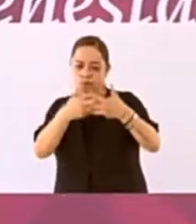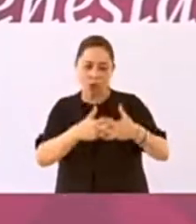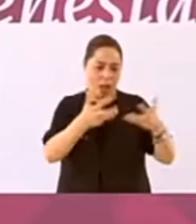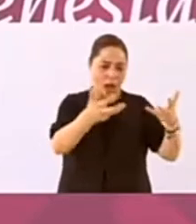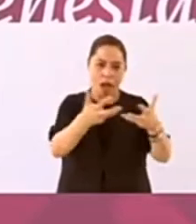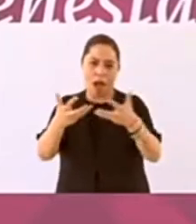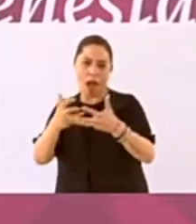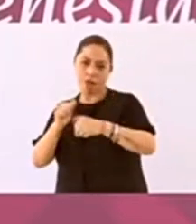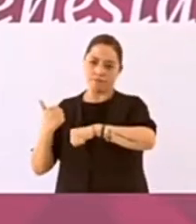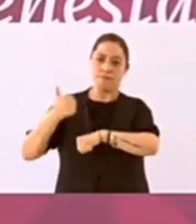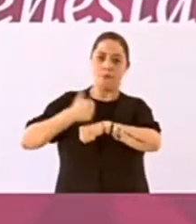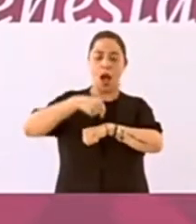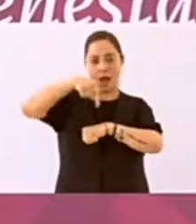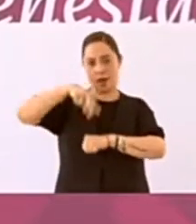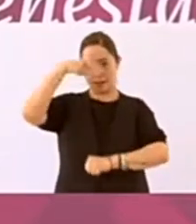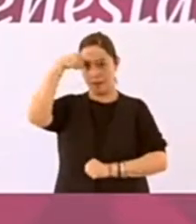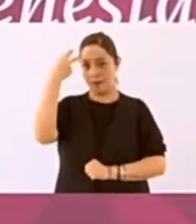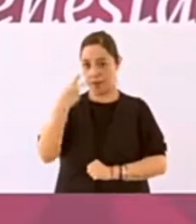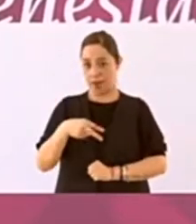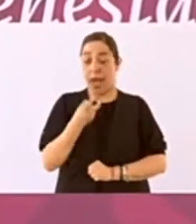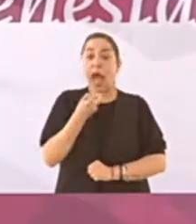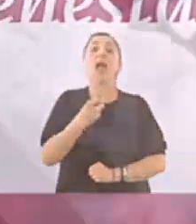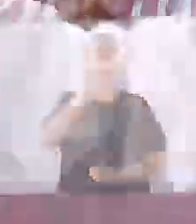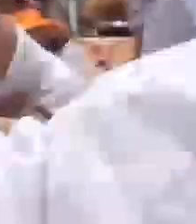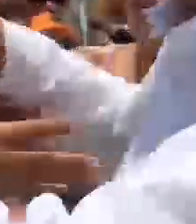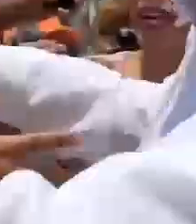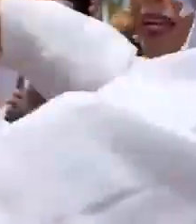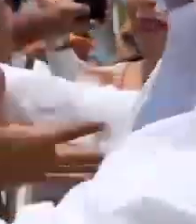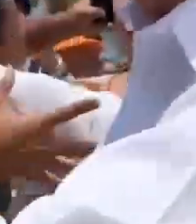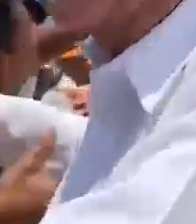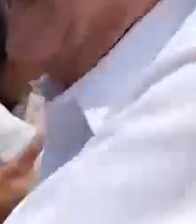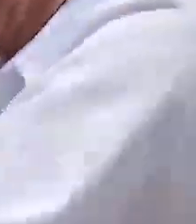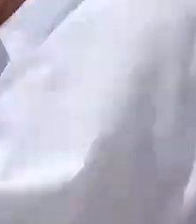y esto significa empleos. Y